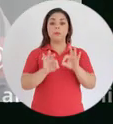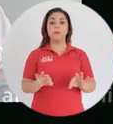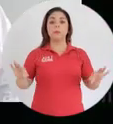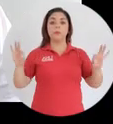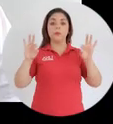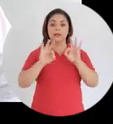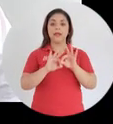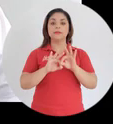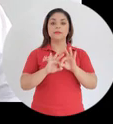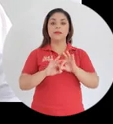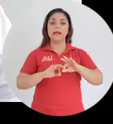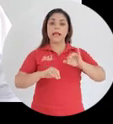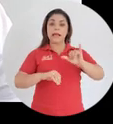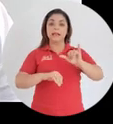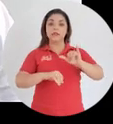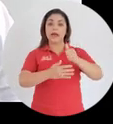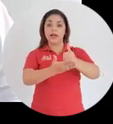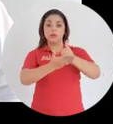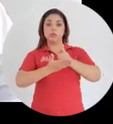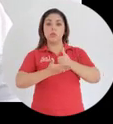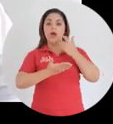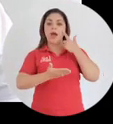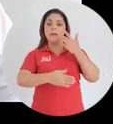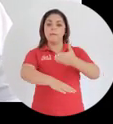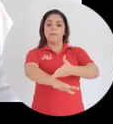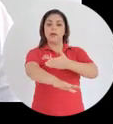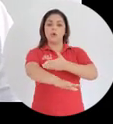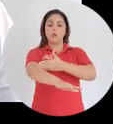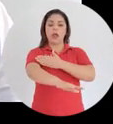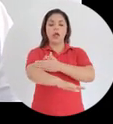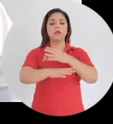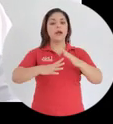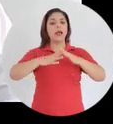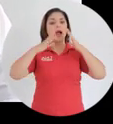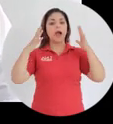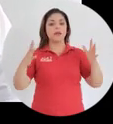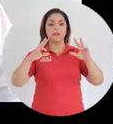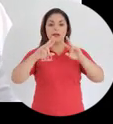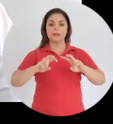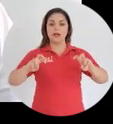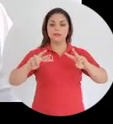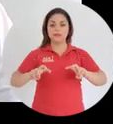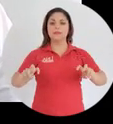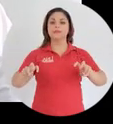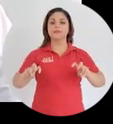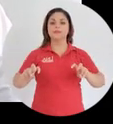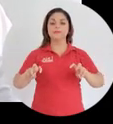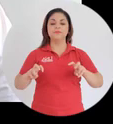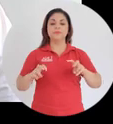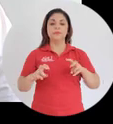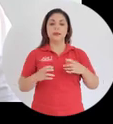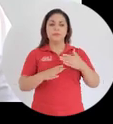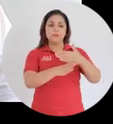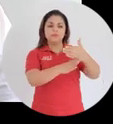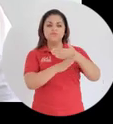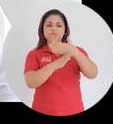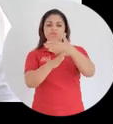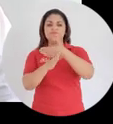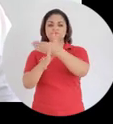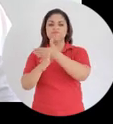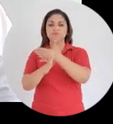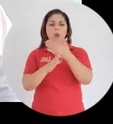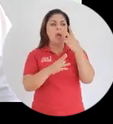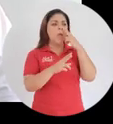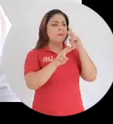importante es que nos permite mejorar sobremanera el análisis comparativo y ver